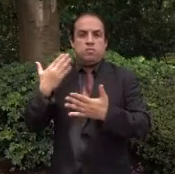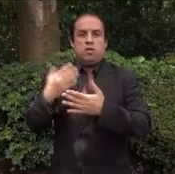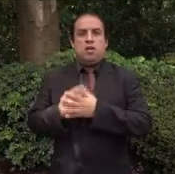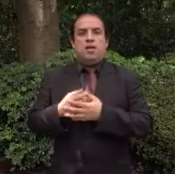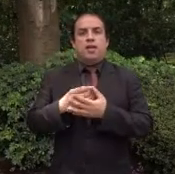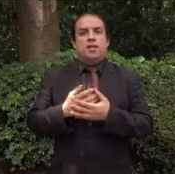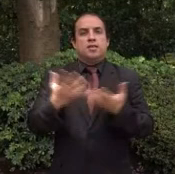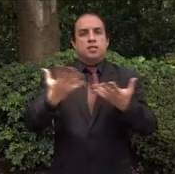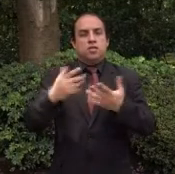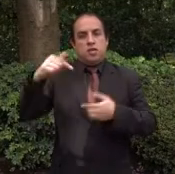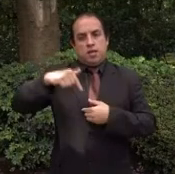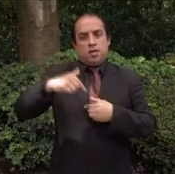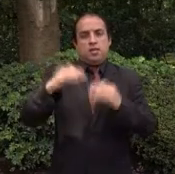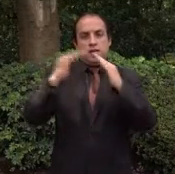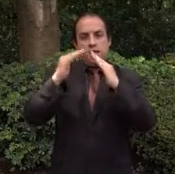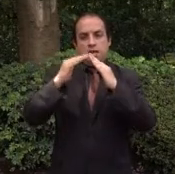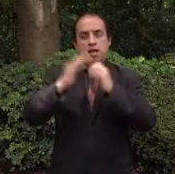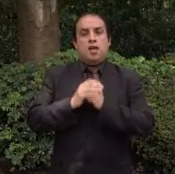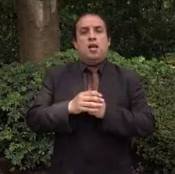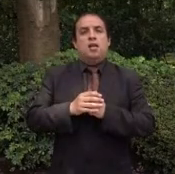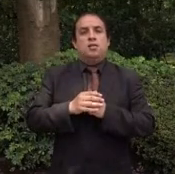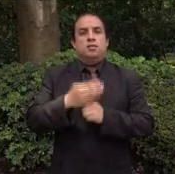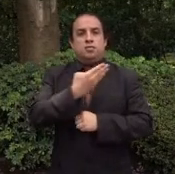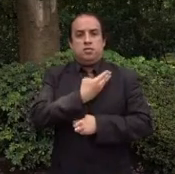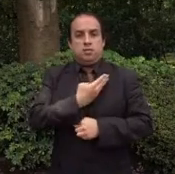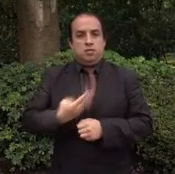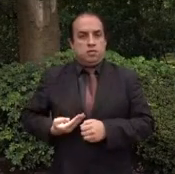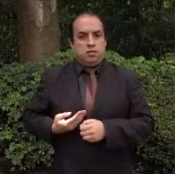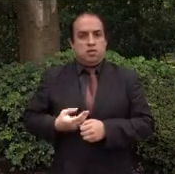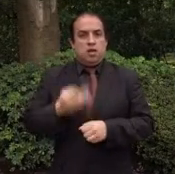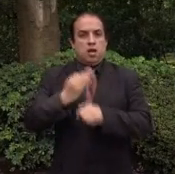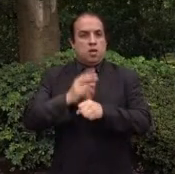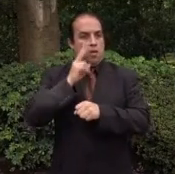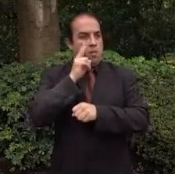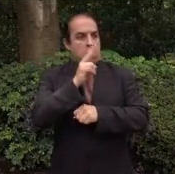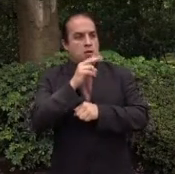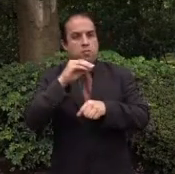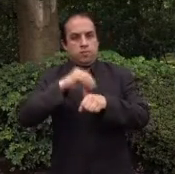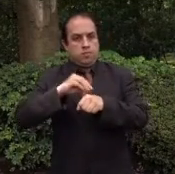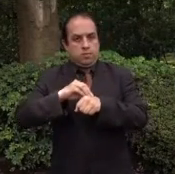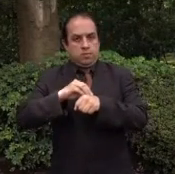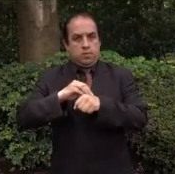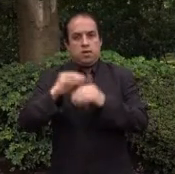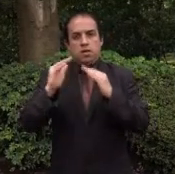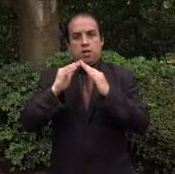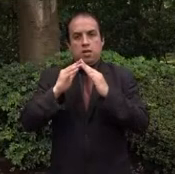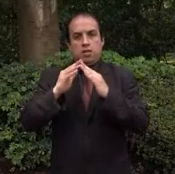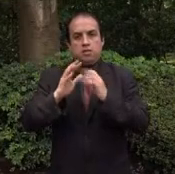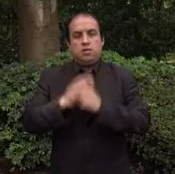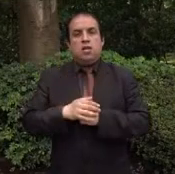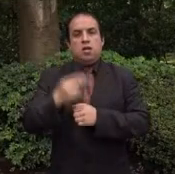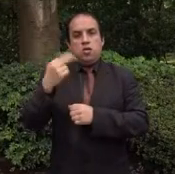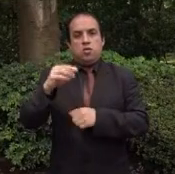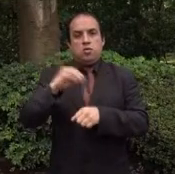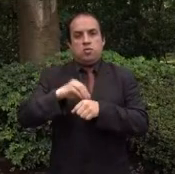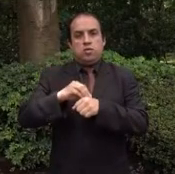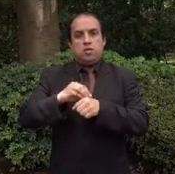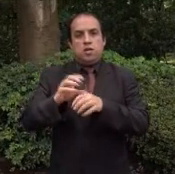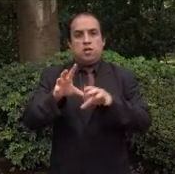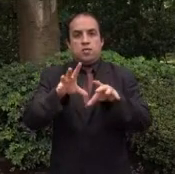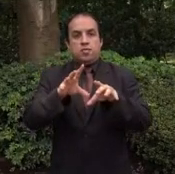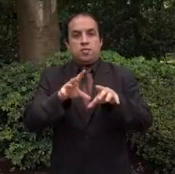para esta residencia oficial de Los Pinos, que ahora pueden ver montada en esta casa que le llamamos a la exposición de lo perdido, lo que